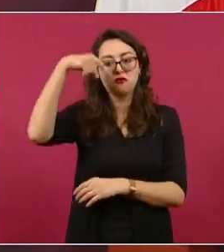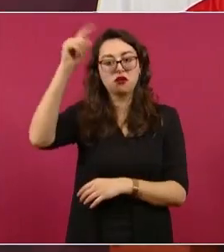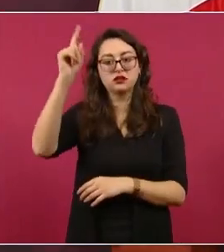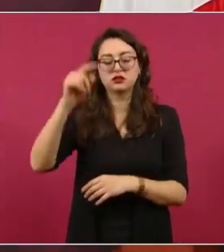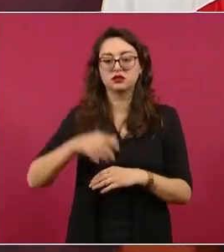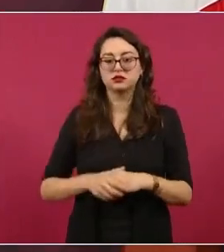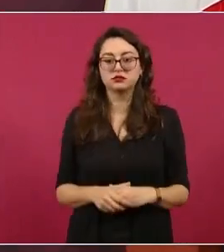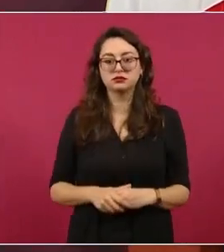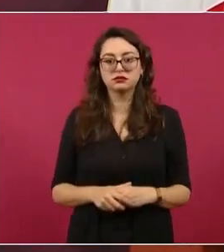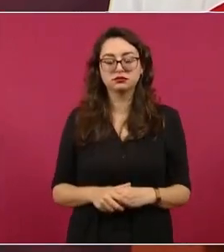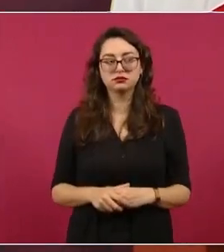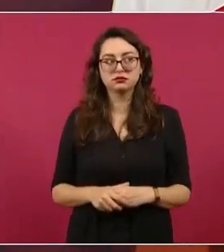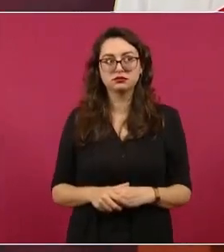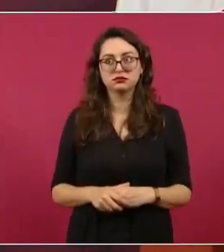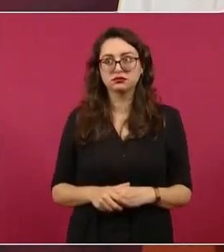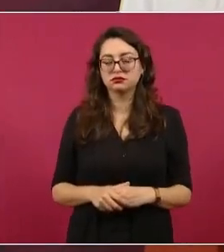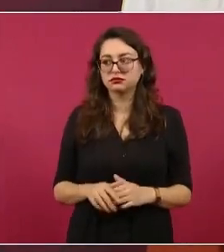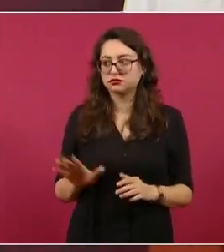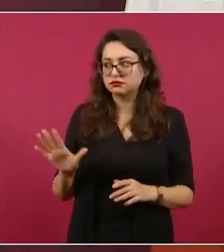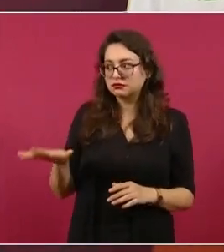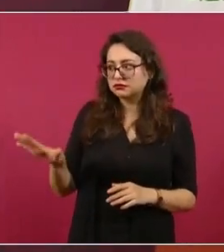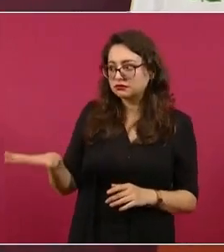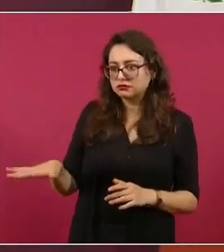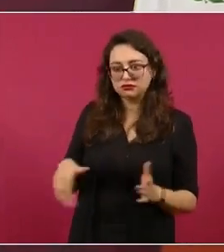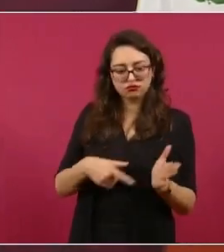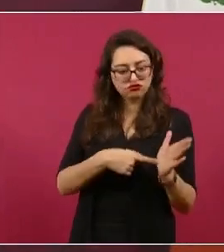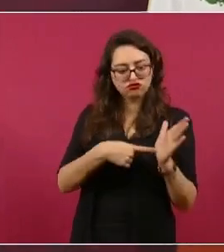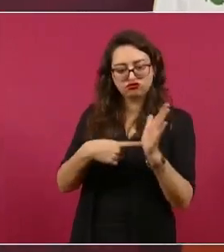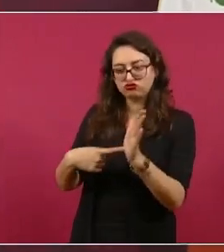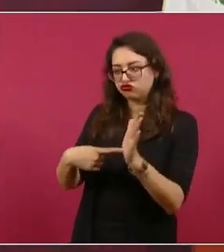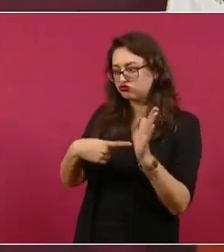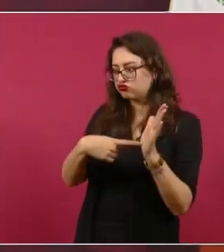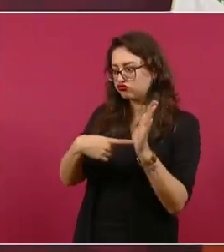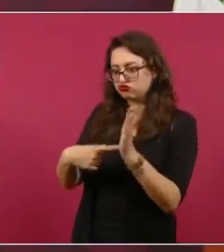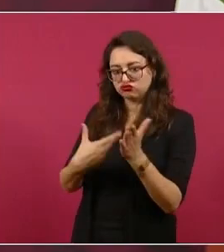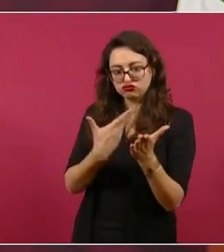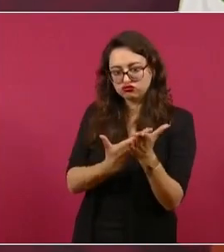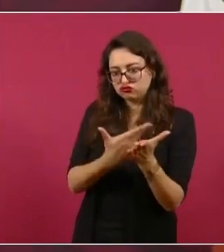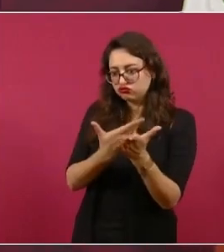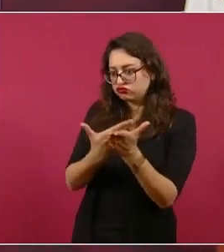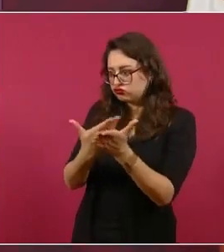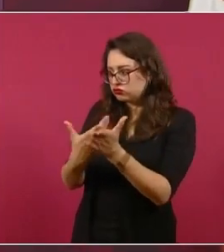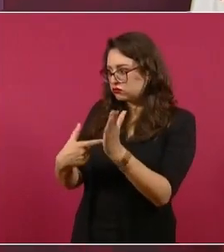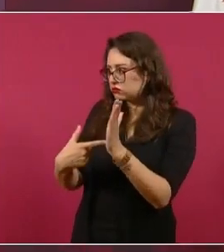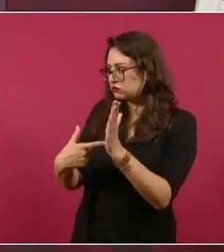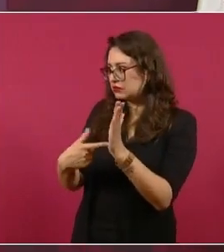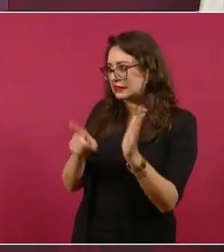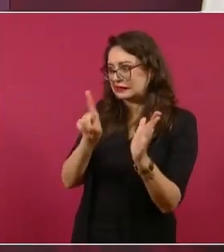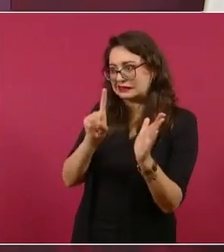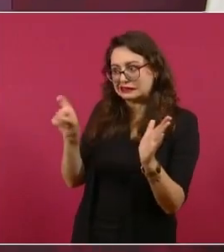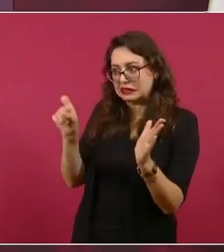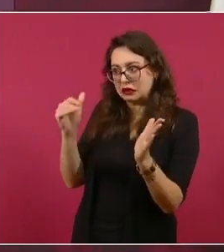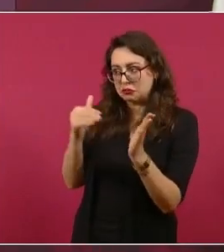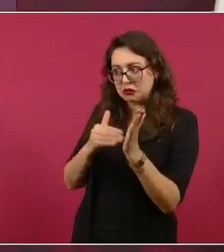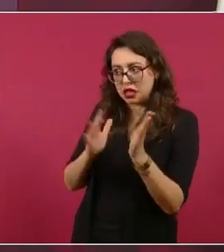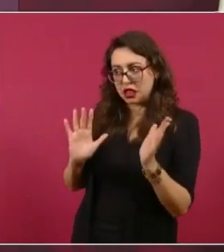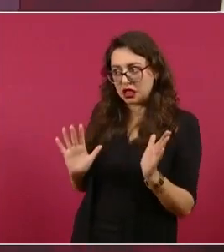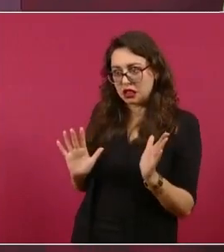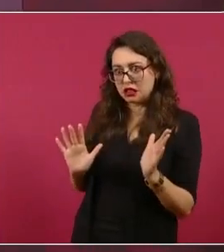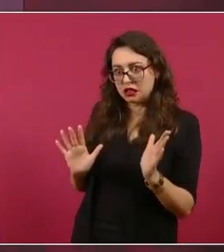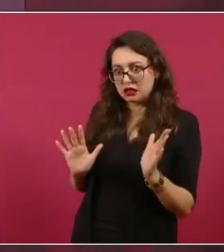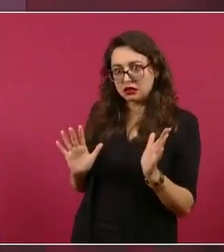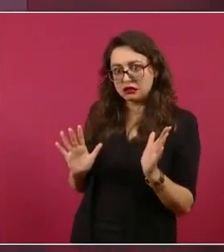en su dictamen. No sé si se acuerda el Vallejo, pero así fue más o menos,